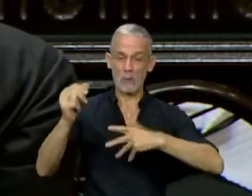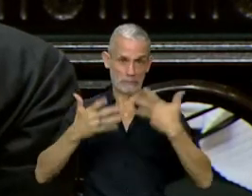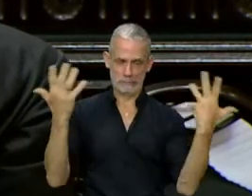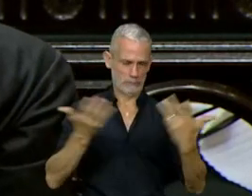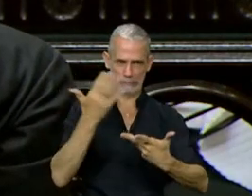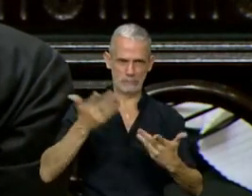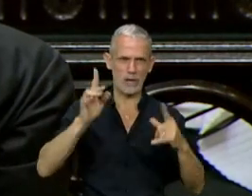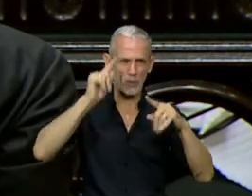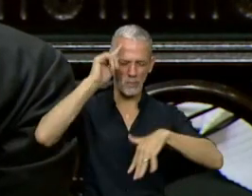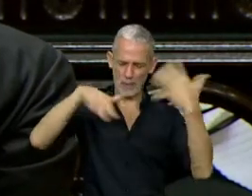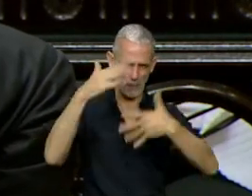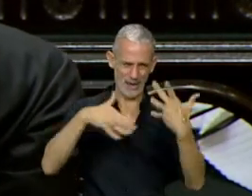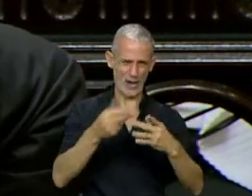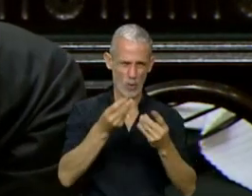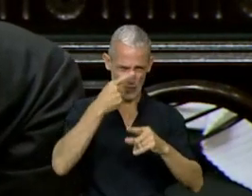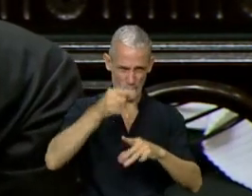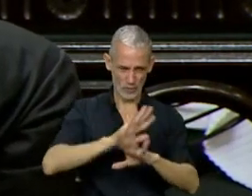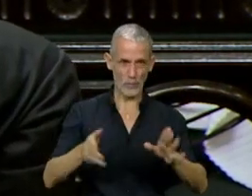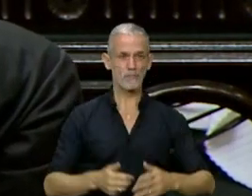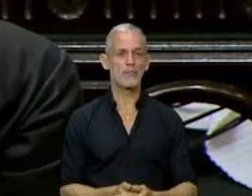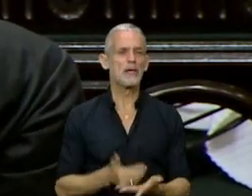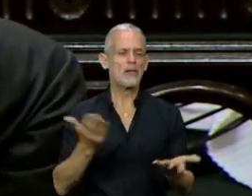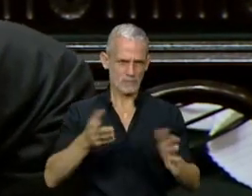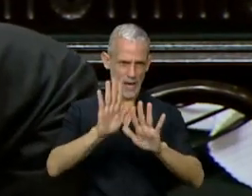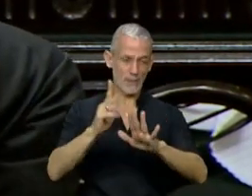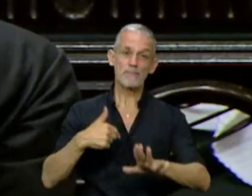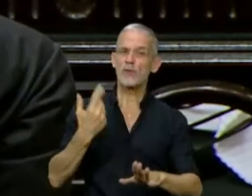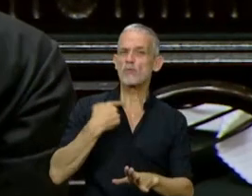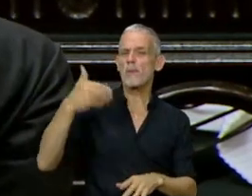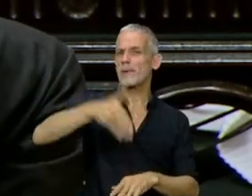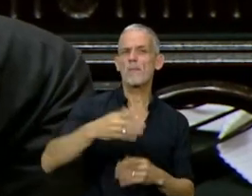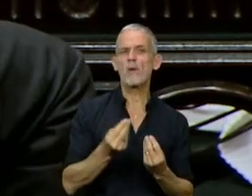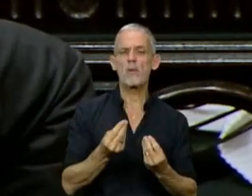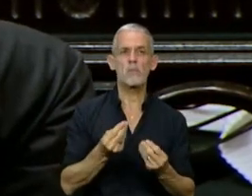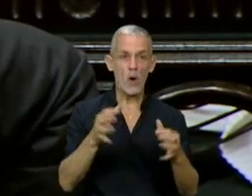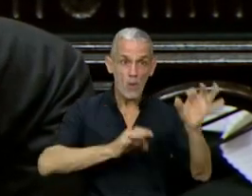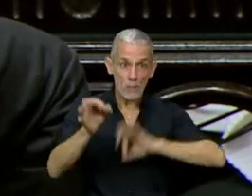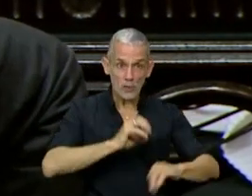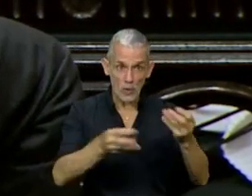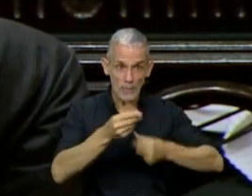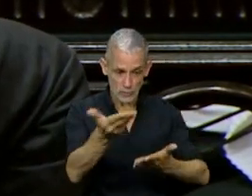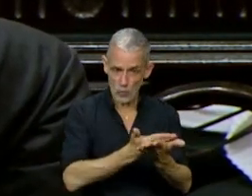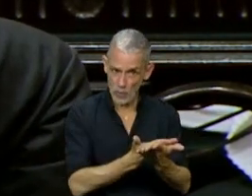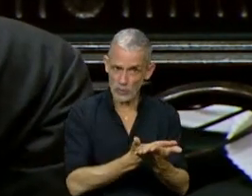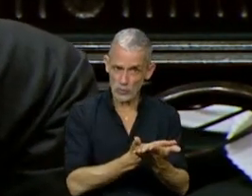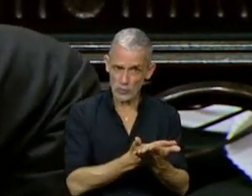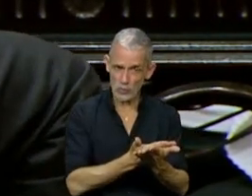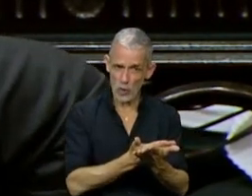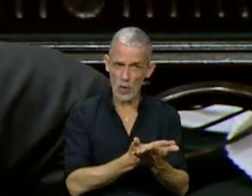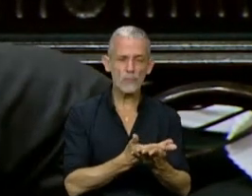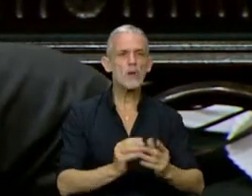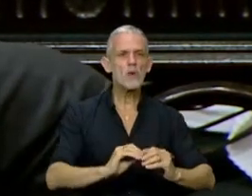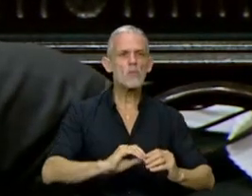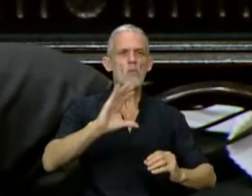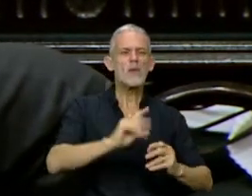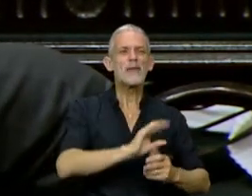algunas cosas no quedan en claro y cierro con esto. Presidenta, nosotros venimos a reivindicar un proyecto de presupuesto que